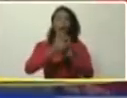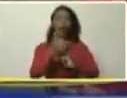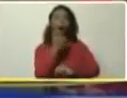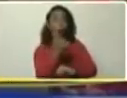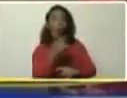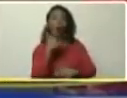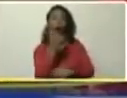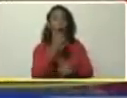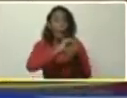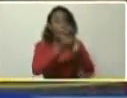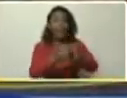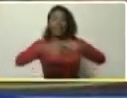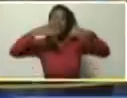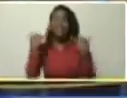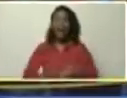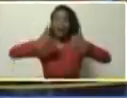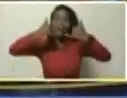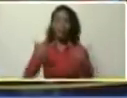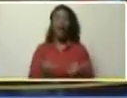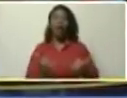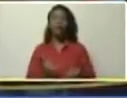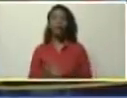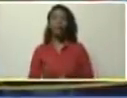hay que cambiarlo ya.